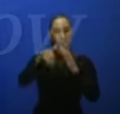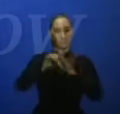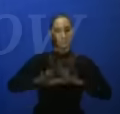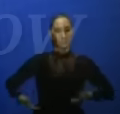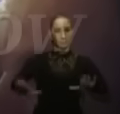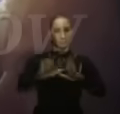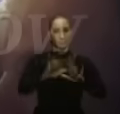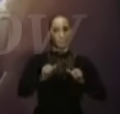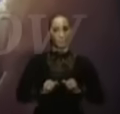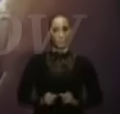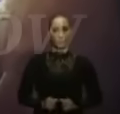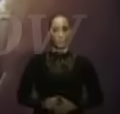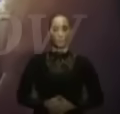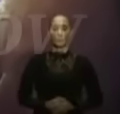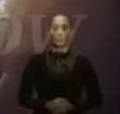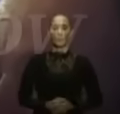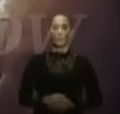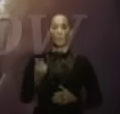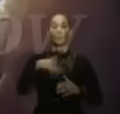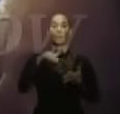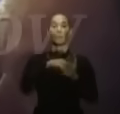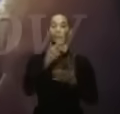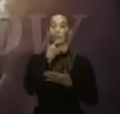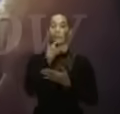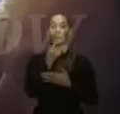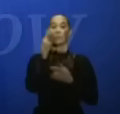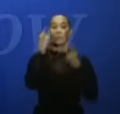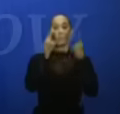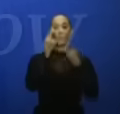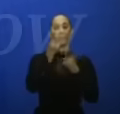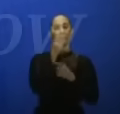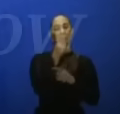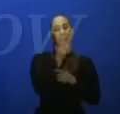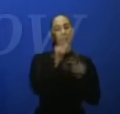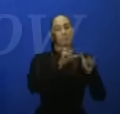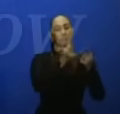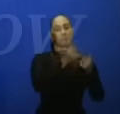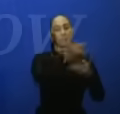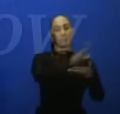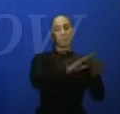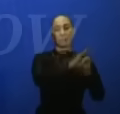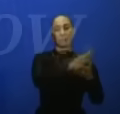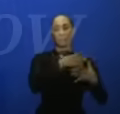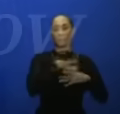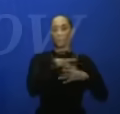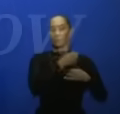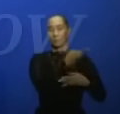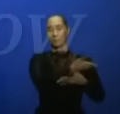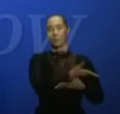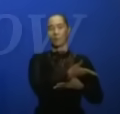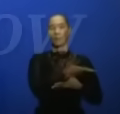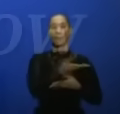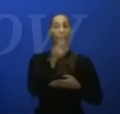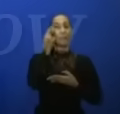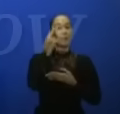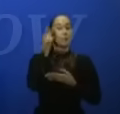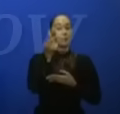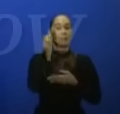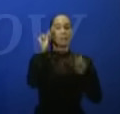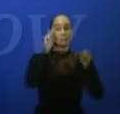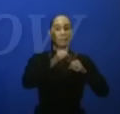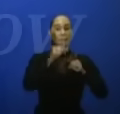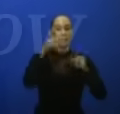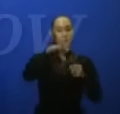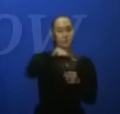los órdenes. Pero repito, yo pienso que hay dos o tres anarquistas de aquel lado que les interesa y que creen que pueden